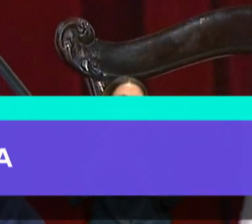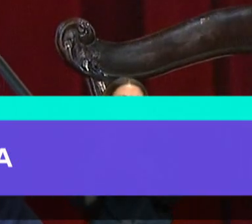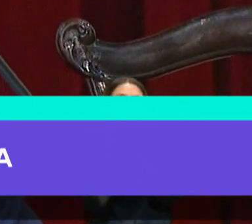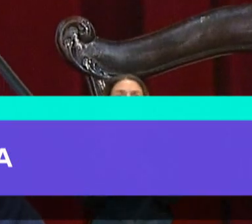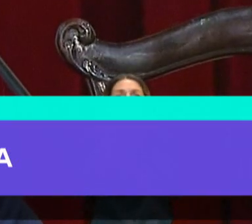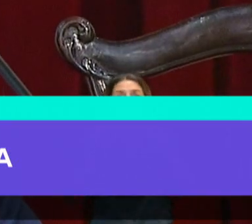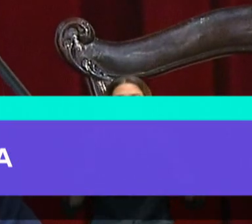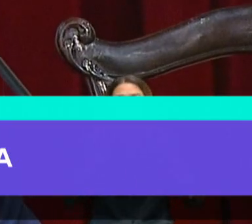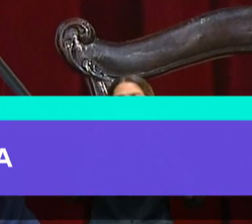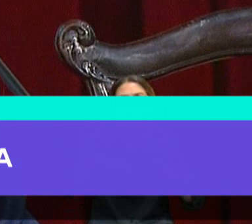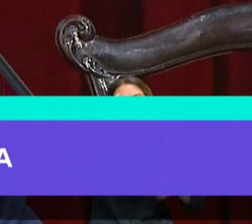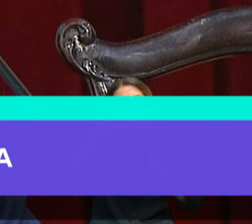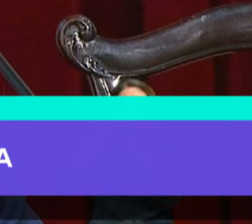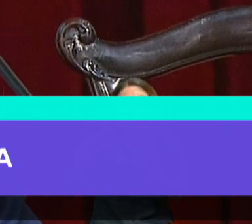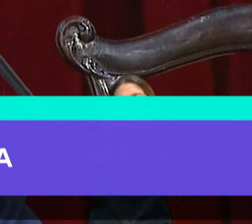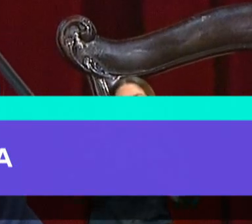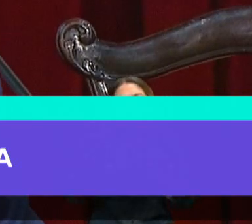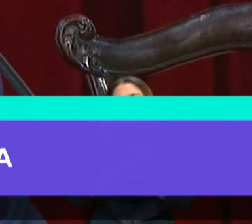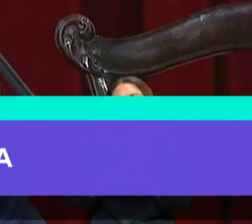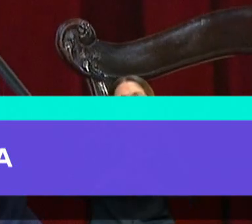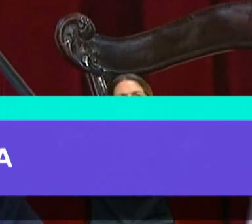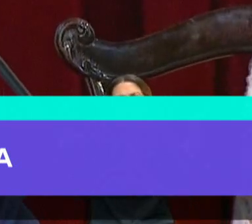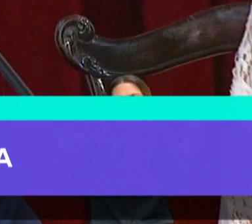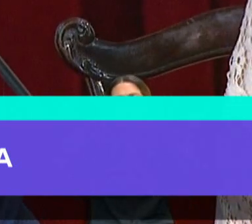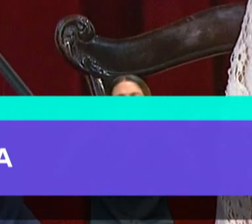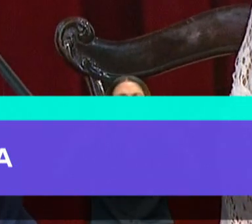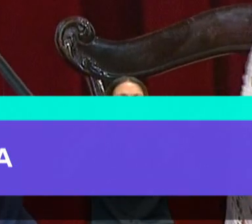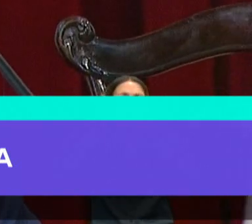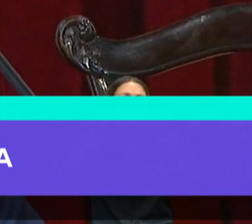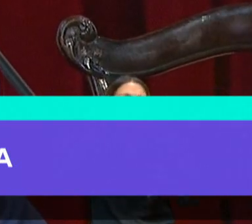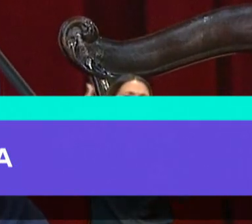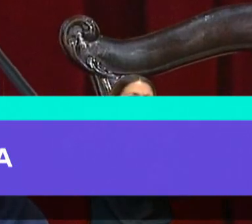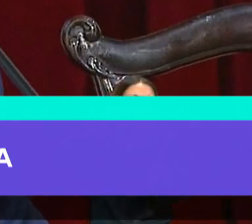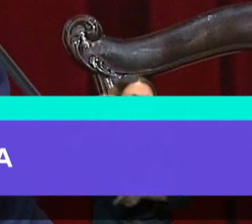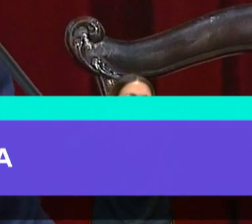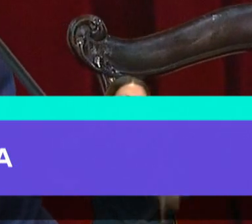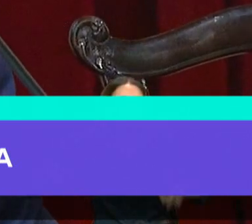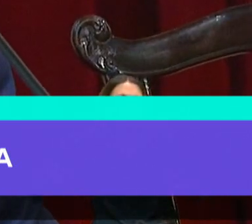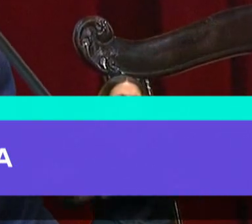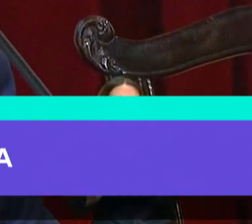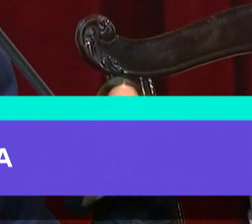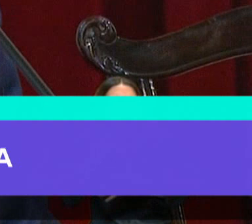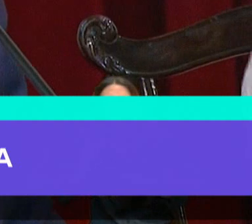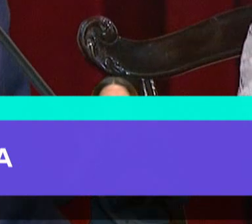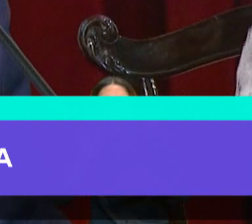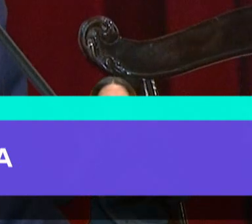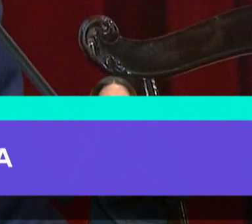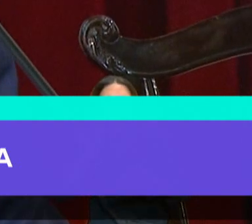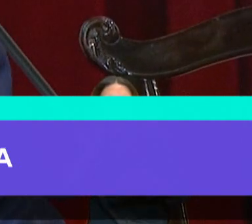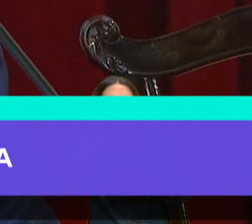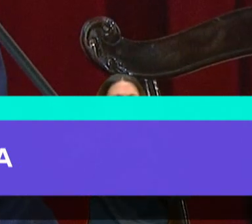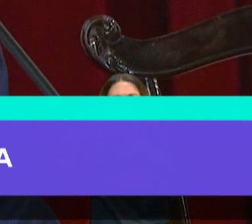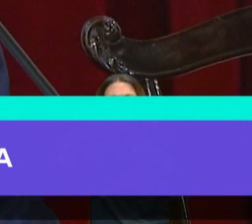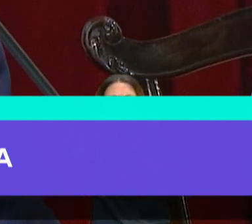debemos construir nuevas reglas que saquen de la postergación a los millones de desposeídos que apenas sobreviven, otra